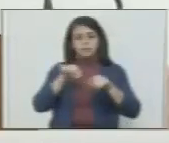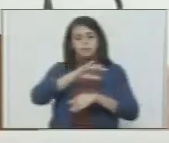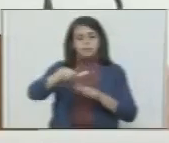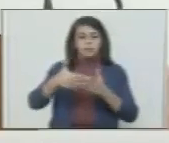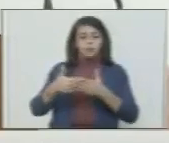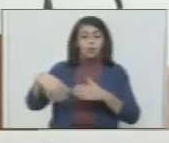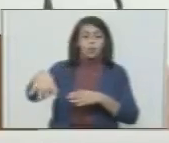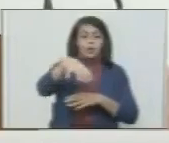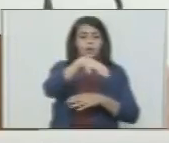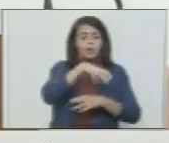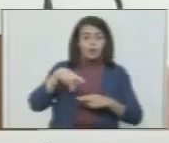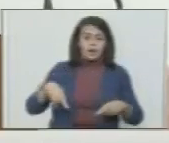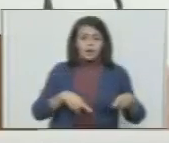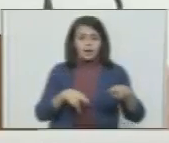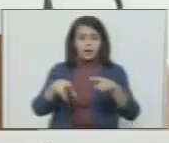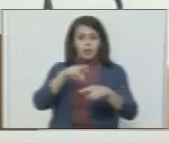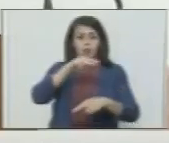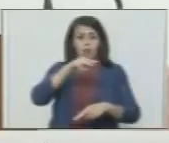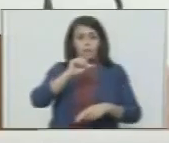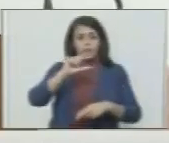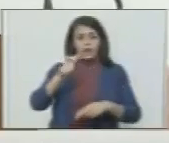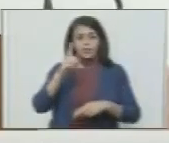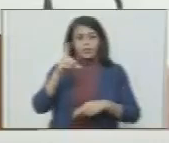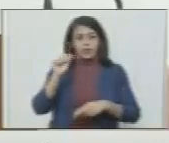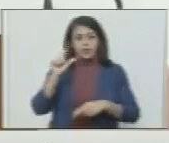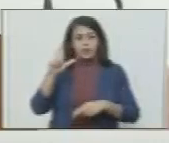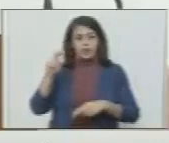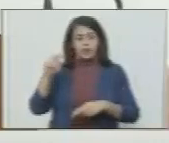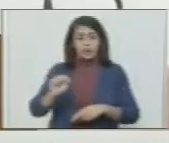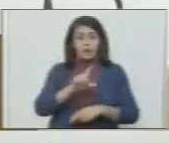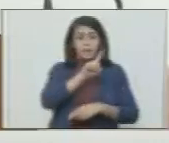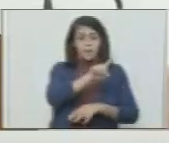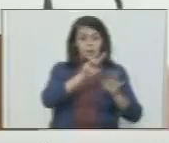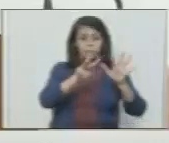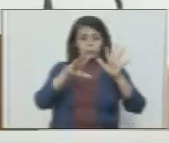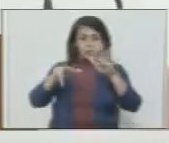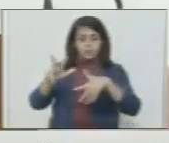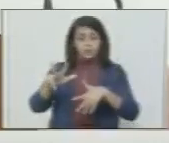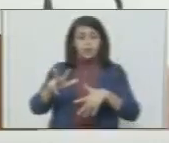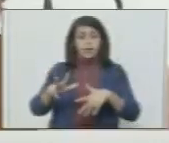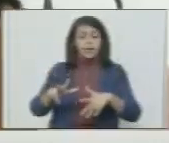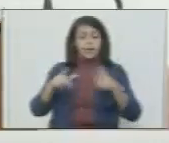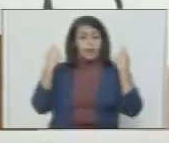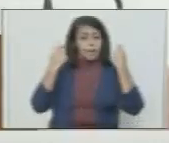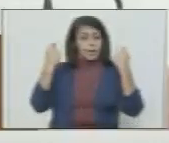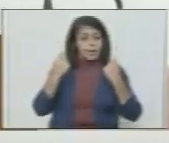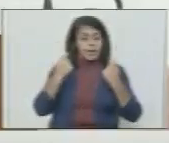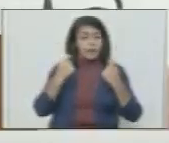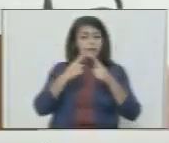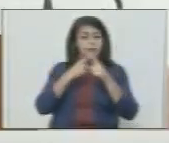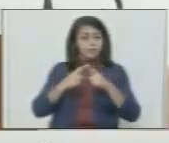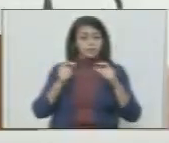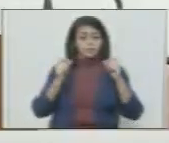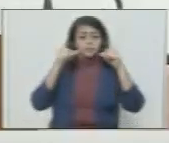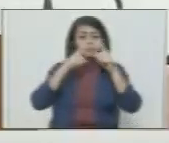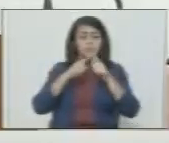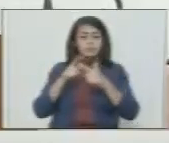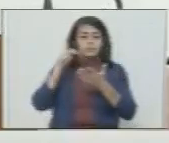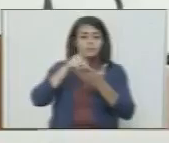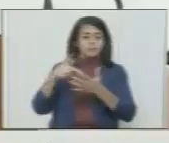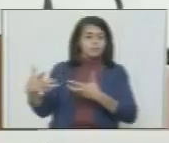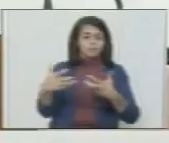libertad a la región del río Magdalena, para luego comenzar en 1813 con la campaña Admirable, donde obtiene